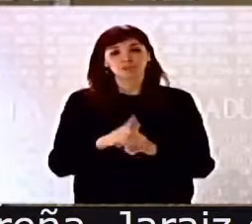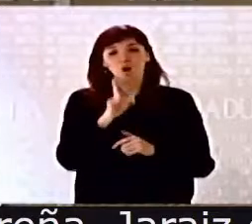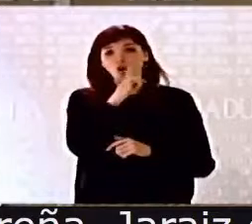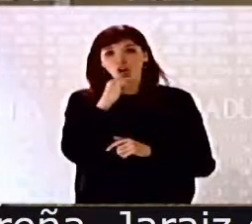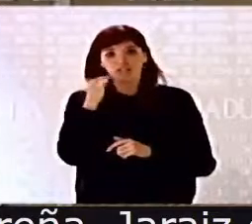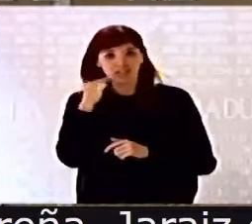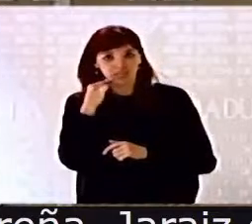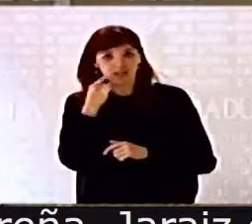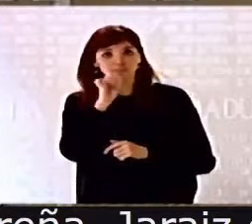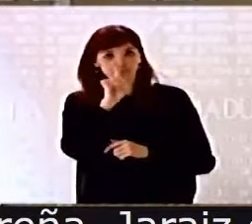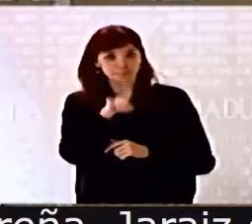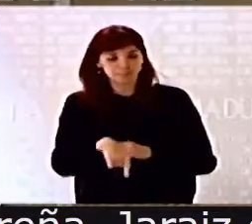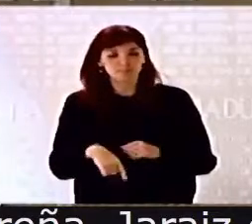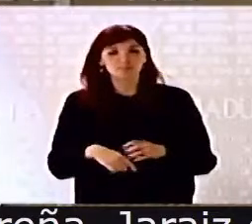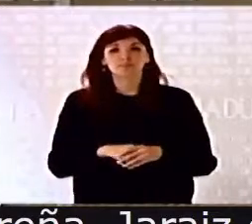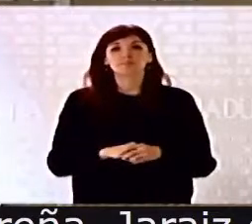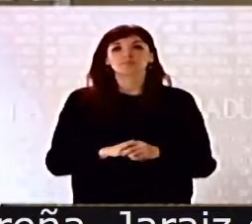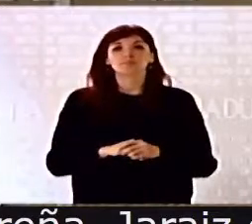Olivenza,